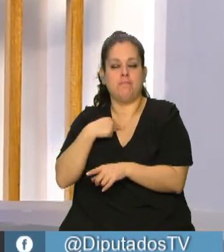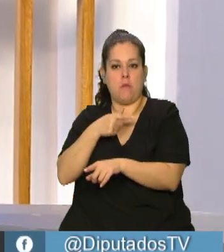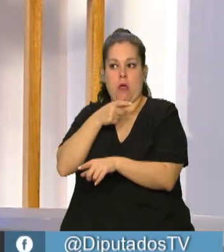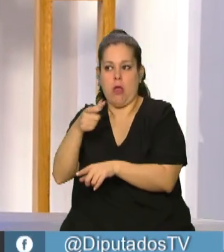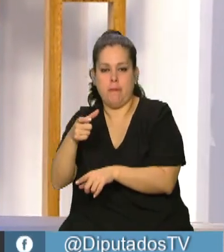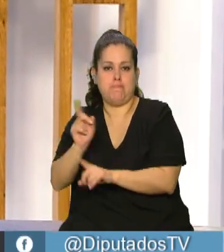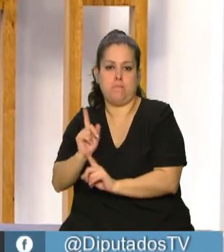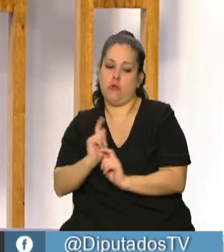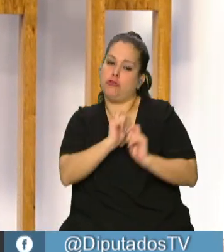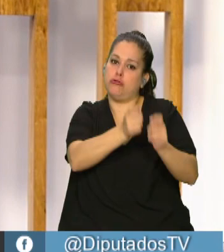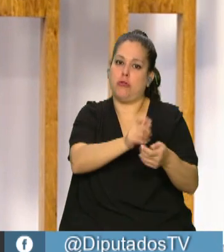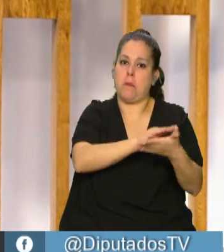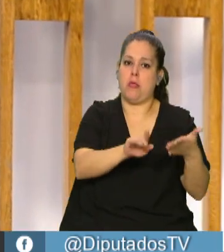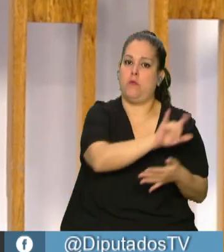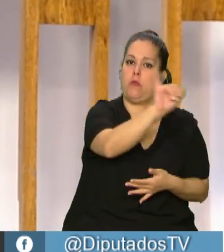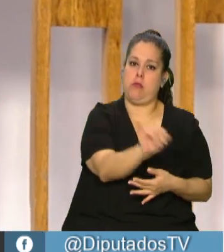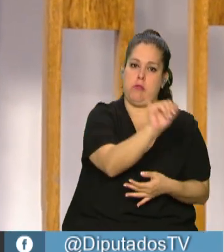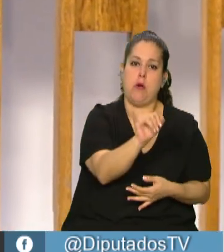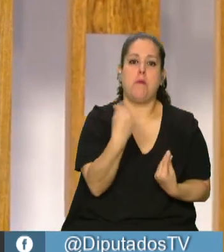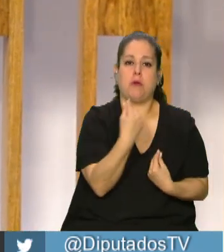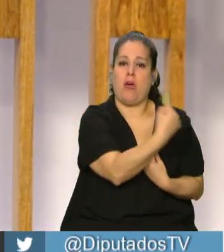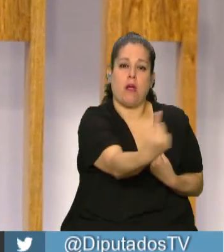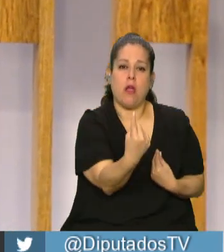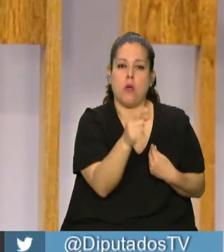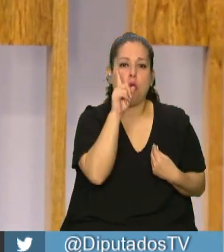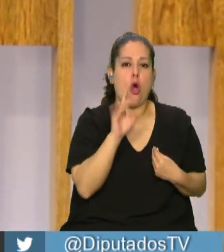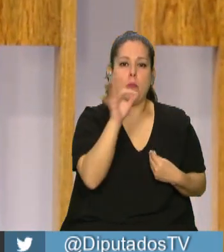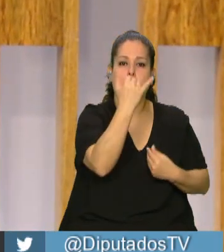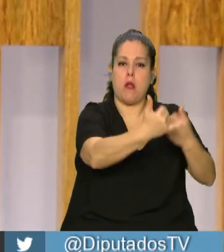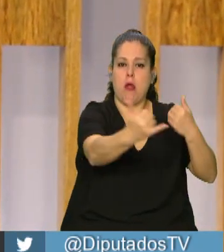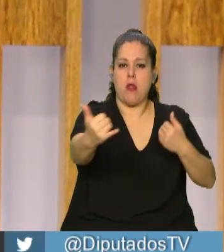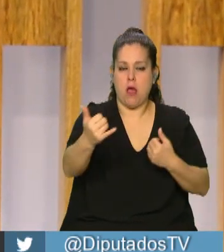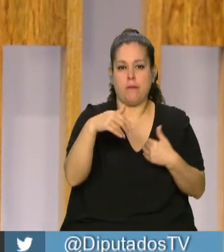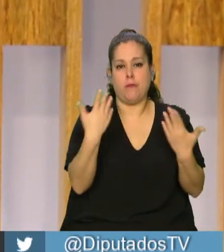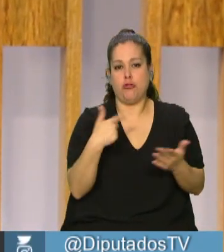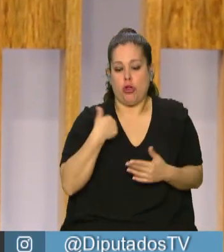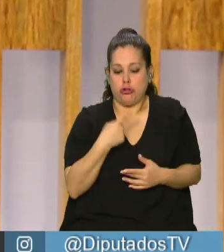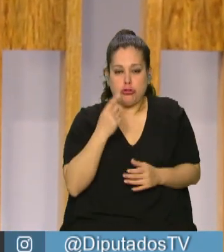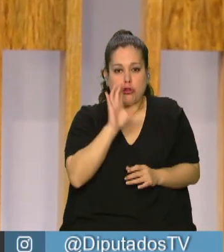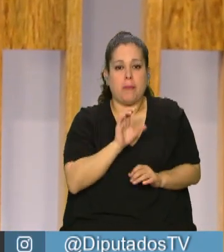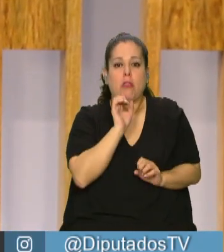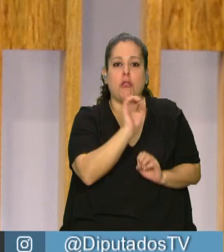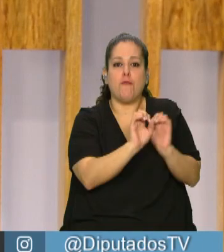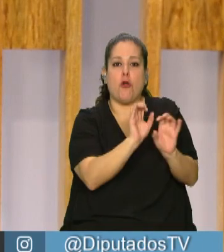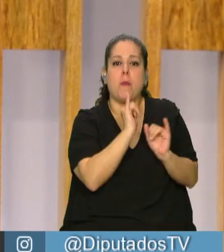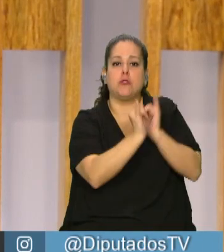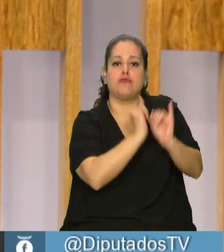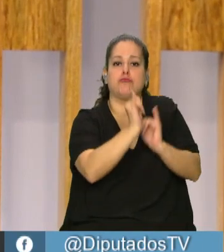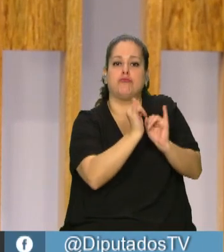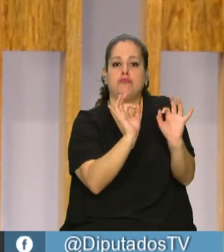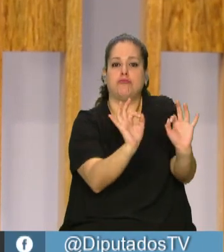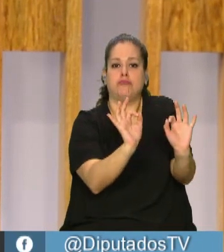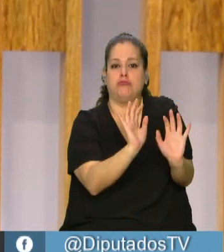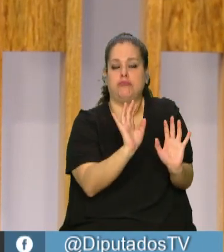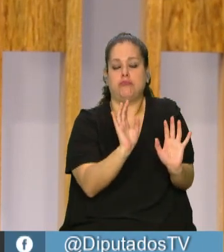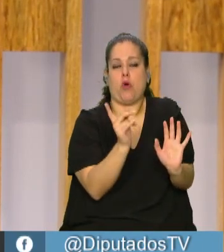queremos inmiscuirnos, digamos, cada uno tiene una posición sobre eso. Entonces, nosotros les damos información cuando ya la información está consolidada, o